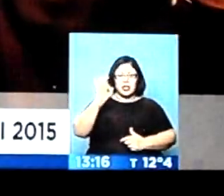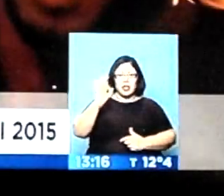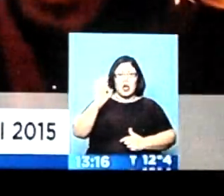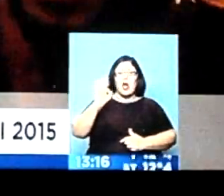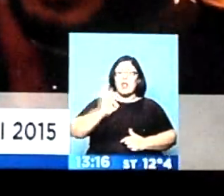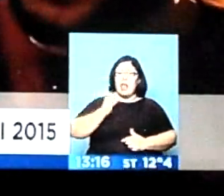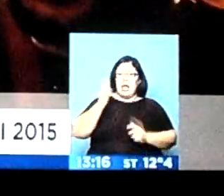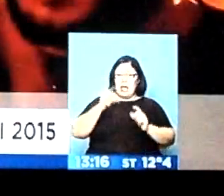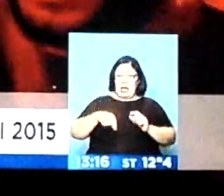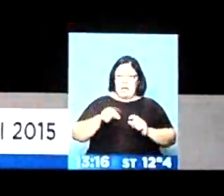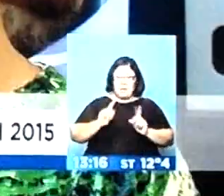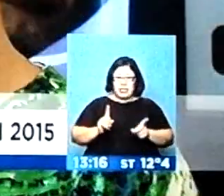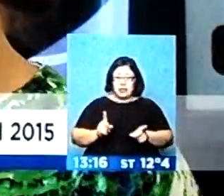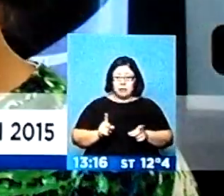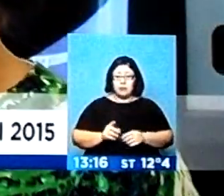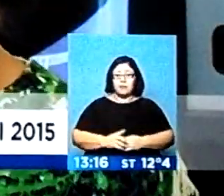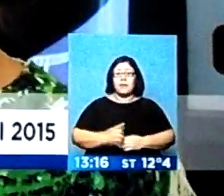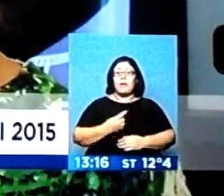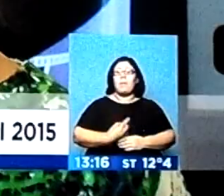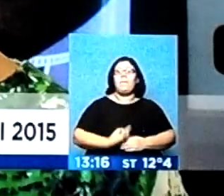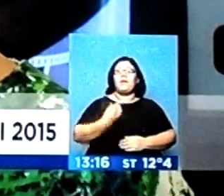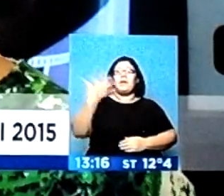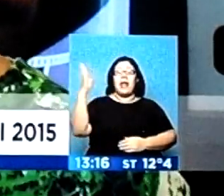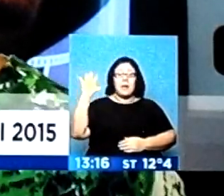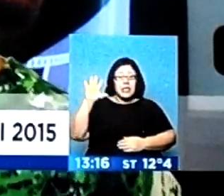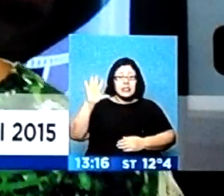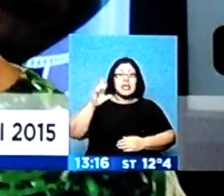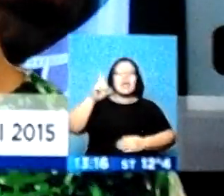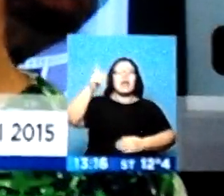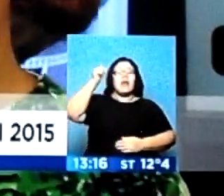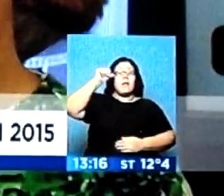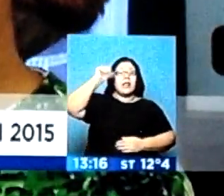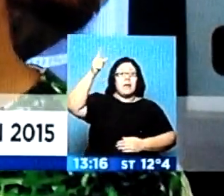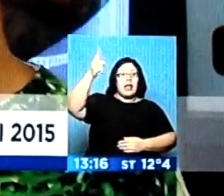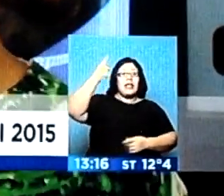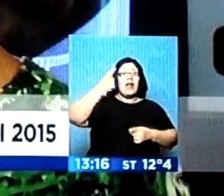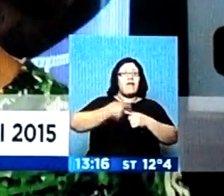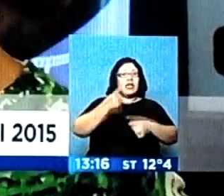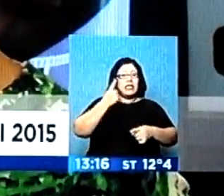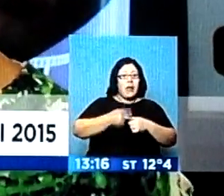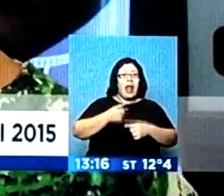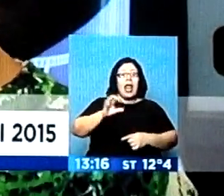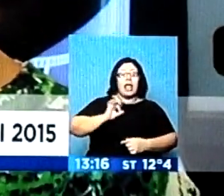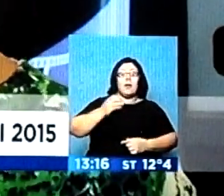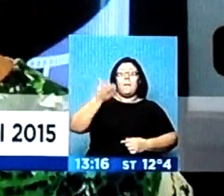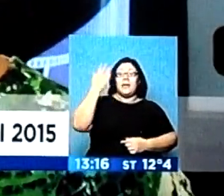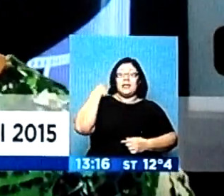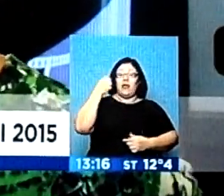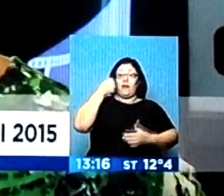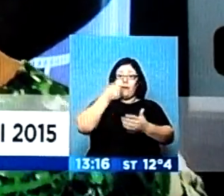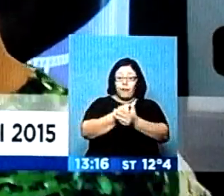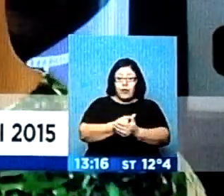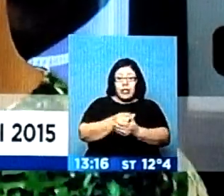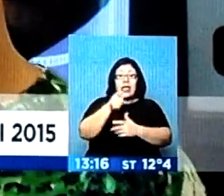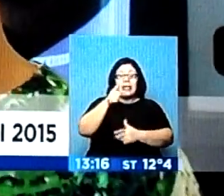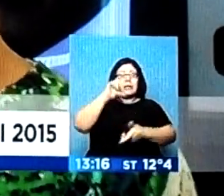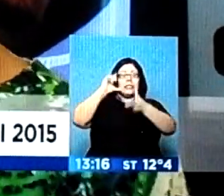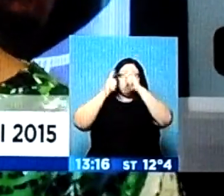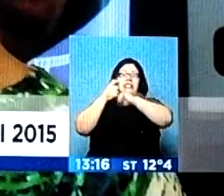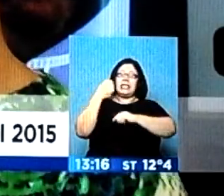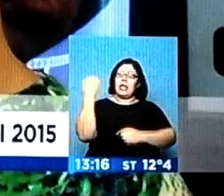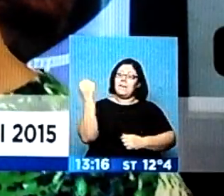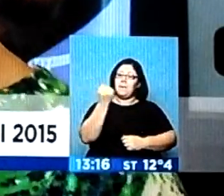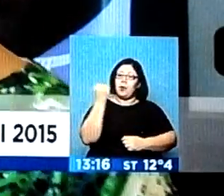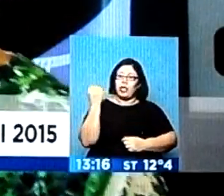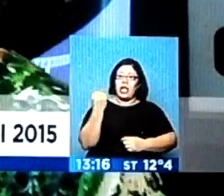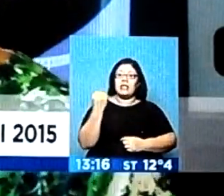pero se proyectó por primera vez en el Festival de Mar del Plata a fines del año pasado, y para mí fue una experiencia muy importante,